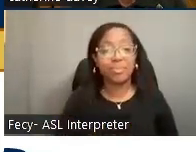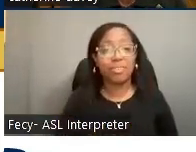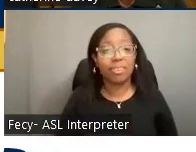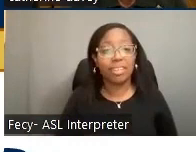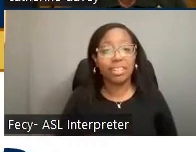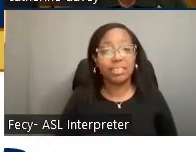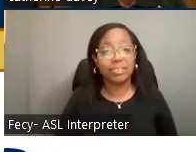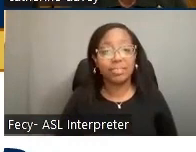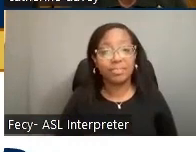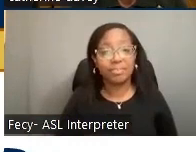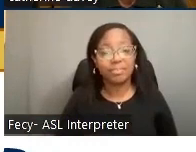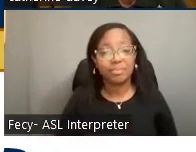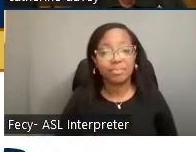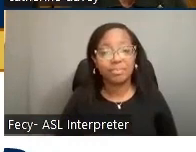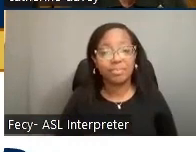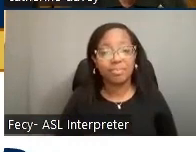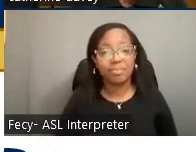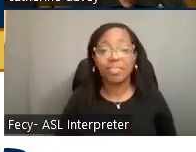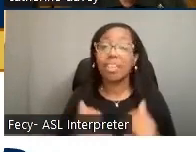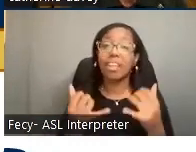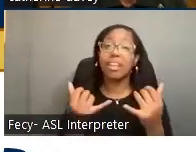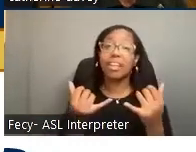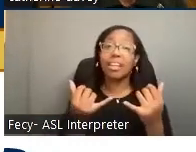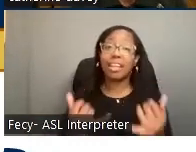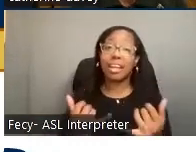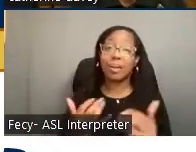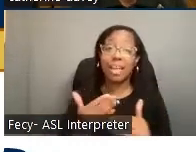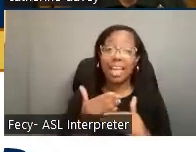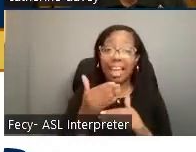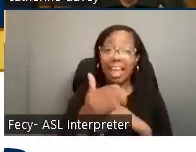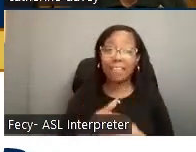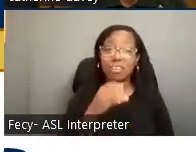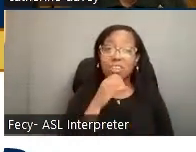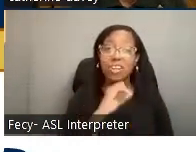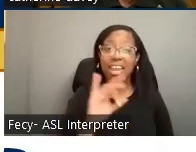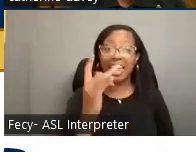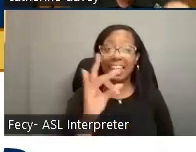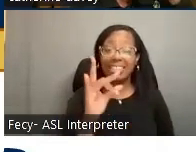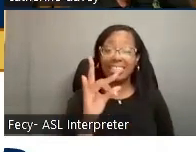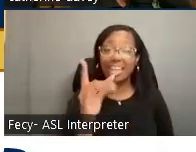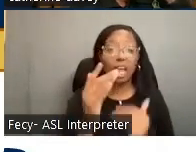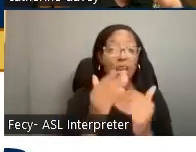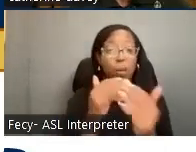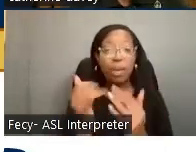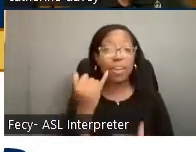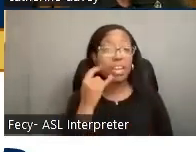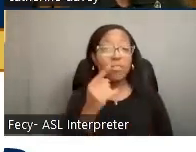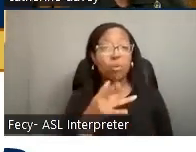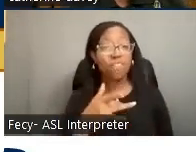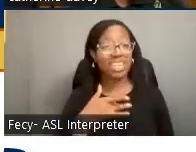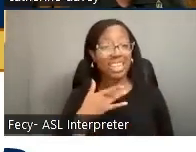una discapacidad de desarrollo o intelectual, o si son una persona totalmente normal, común y corriente, se presumen que a esa